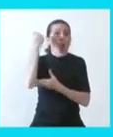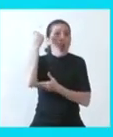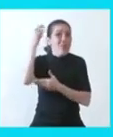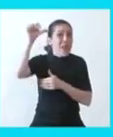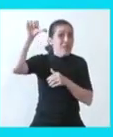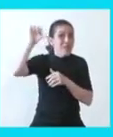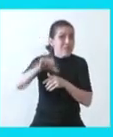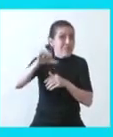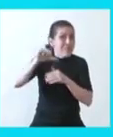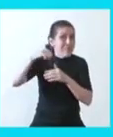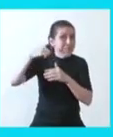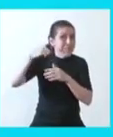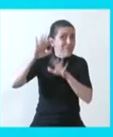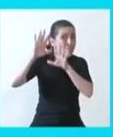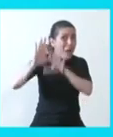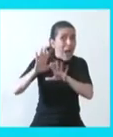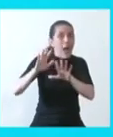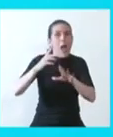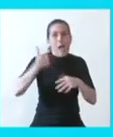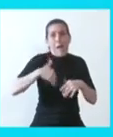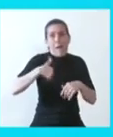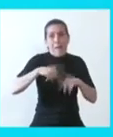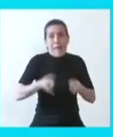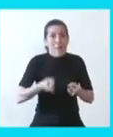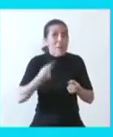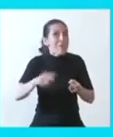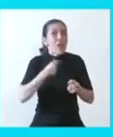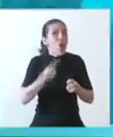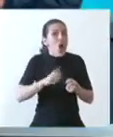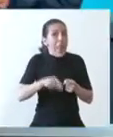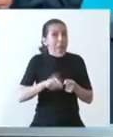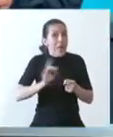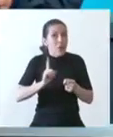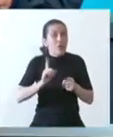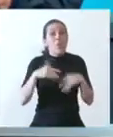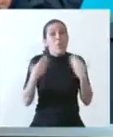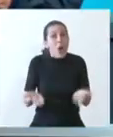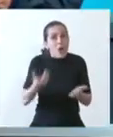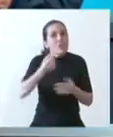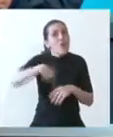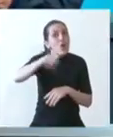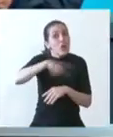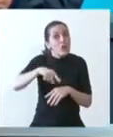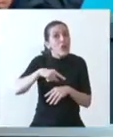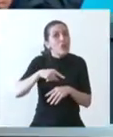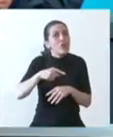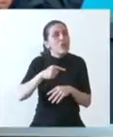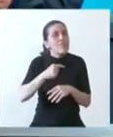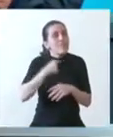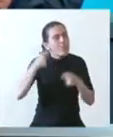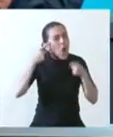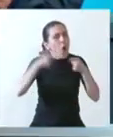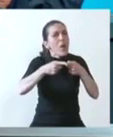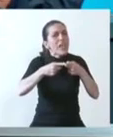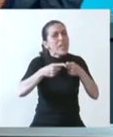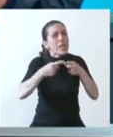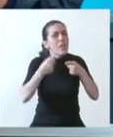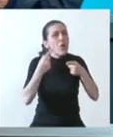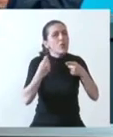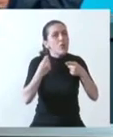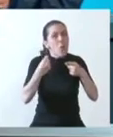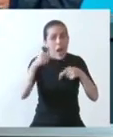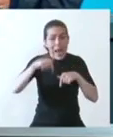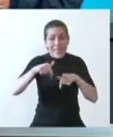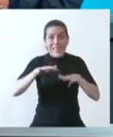también. Pero lo que nosotros queremos es que eso no ocurra, y también lo que nosotros queremos es que no sigan, que esto no se